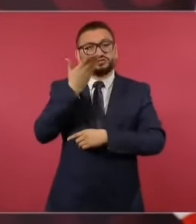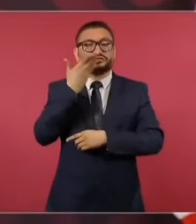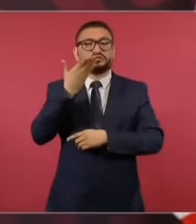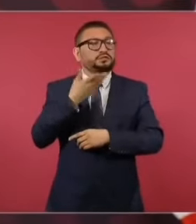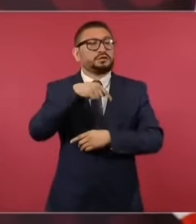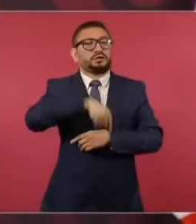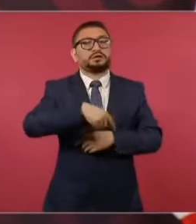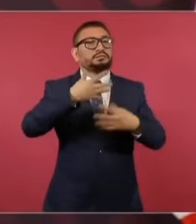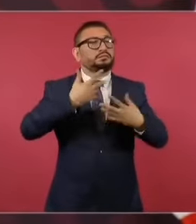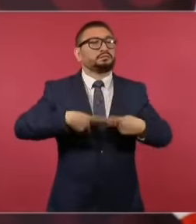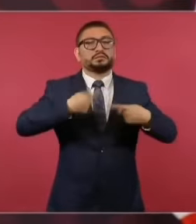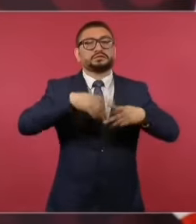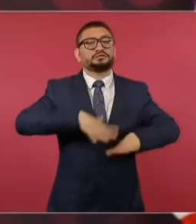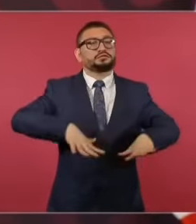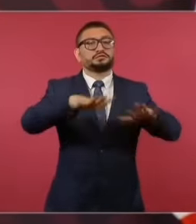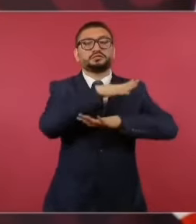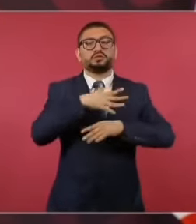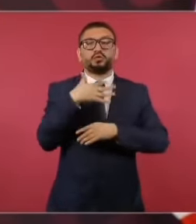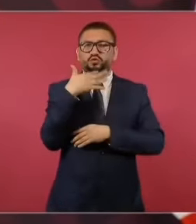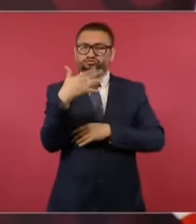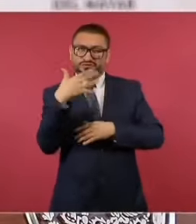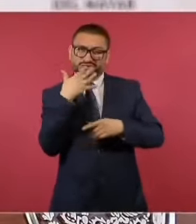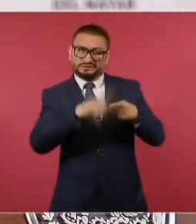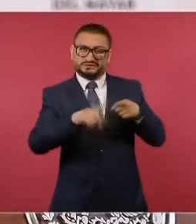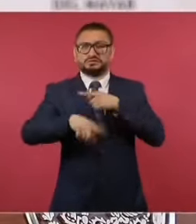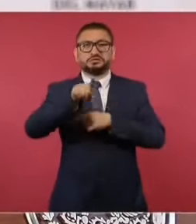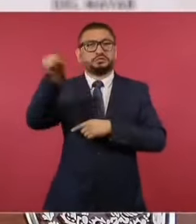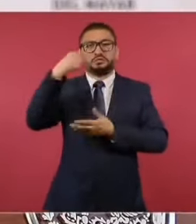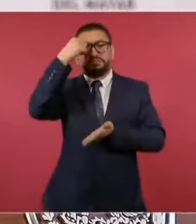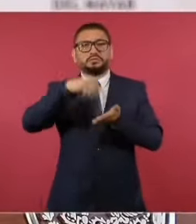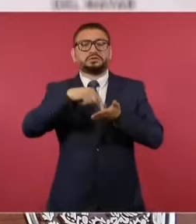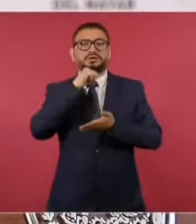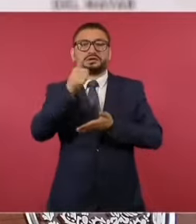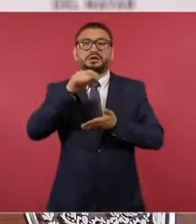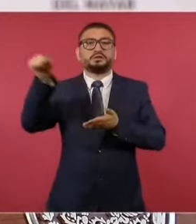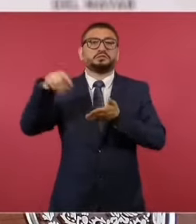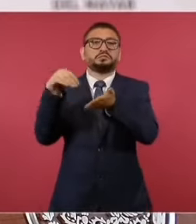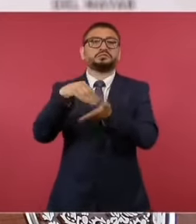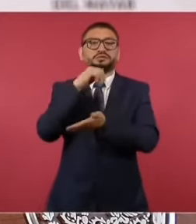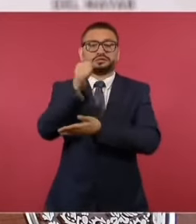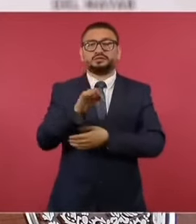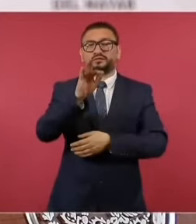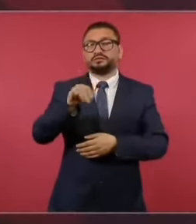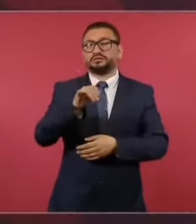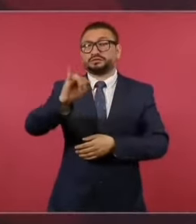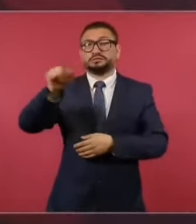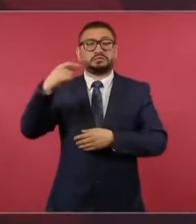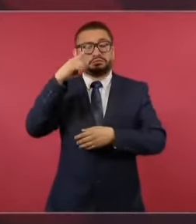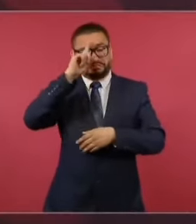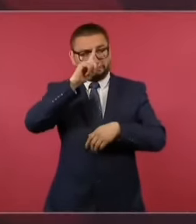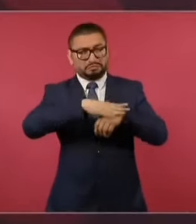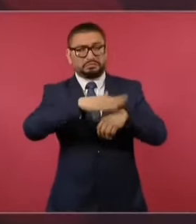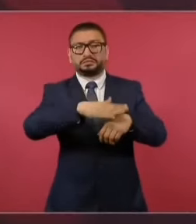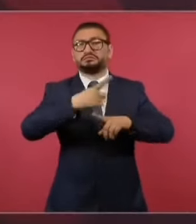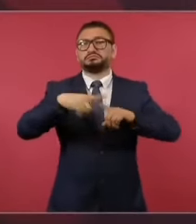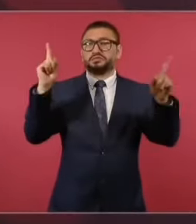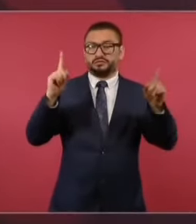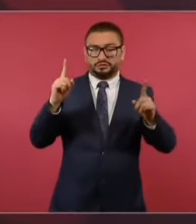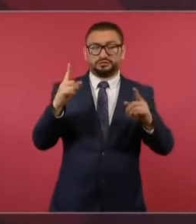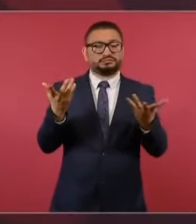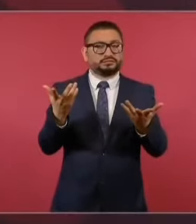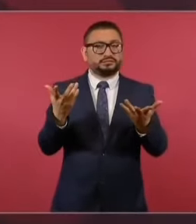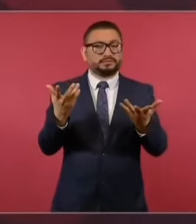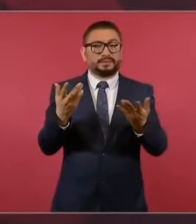contemplaban el combate a la corrupción, no estaba en la agenda del Fondo Monetario Internacional, no estaba en la